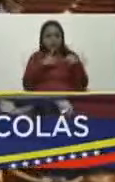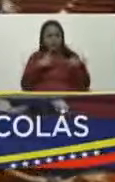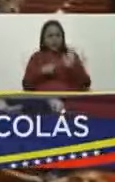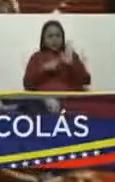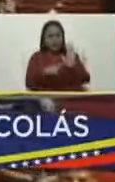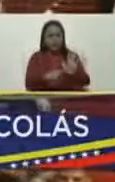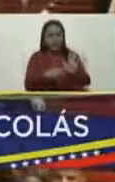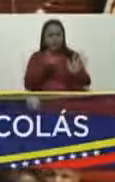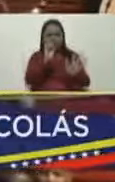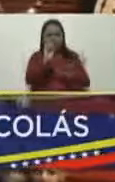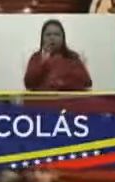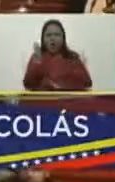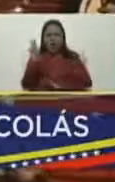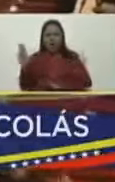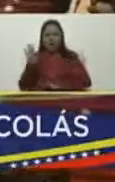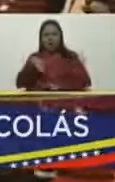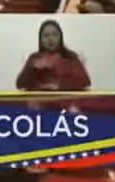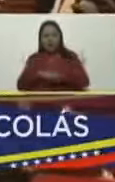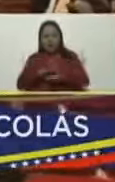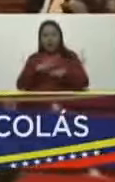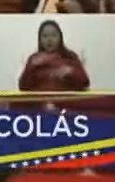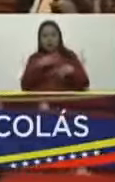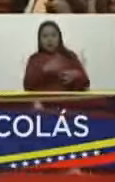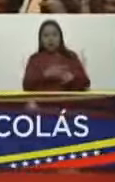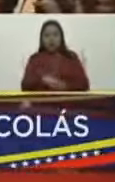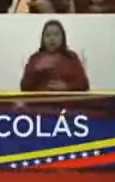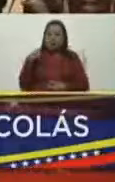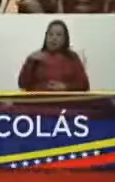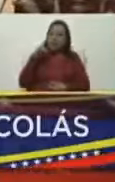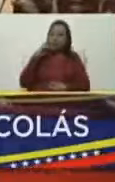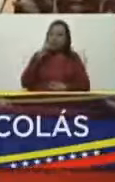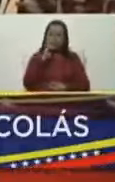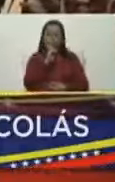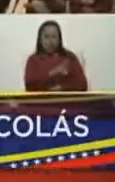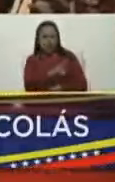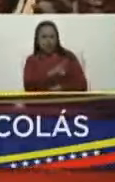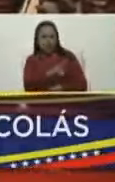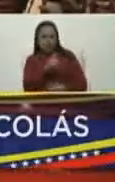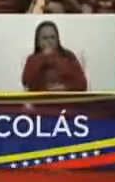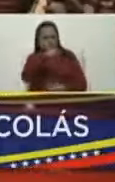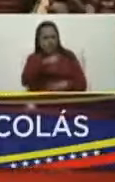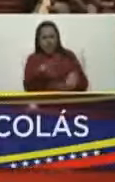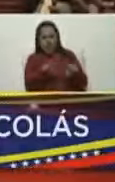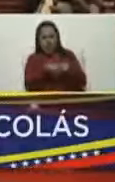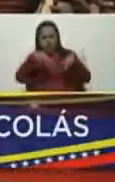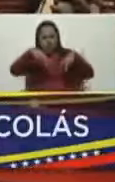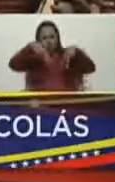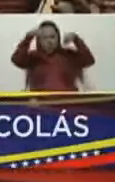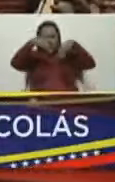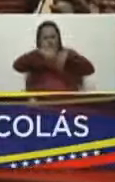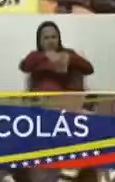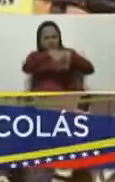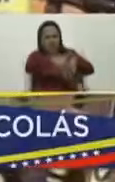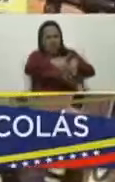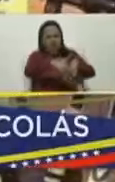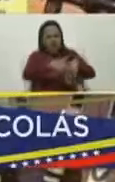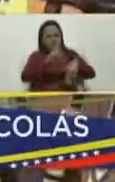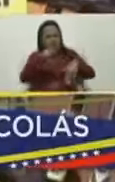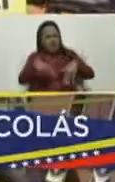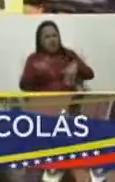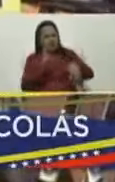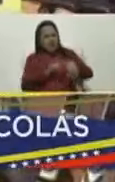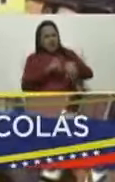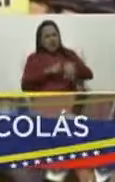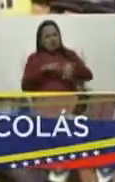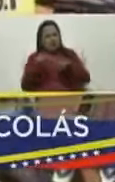aplicación porque es muy interesante también. Sí, yo he visto esto en los próceres. Correcto. No sé si en las Mercedes están ustedes. Tuvimos un rato en las